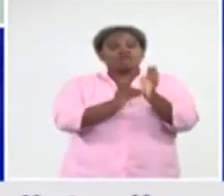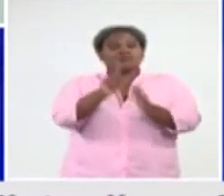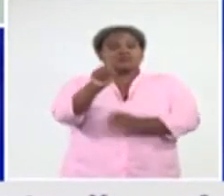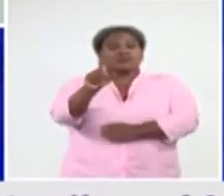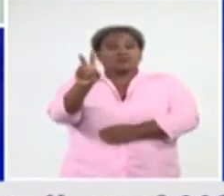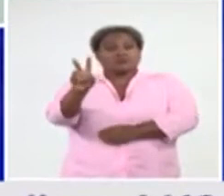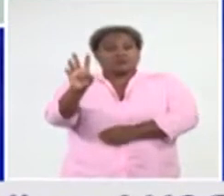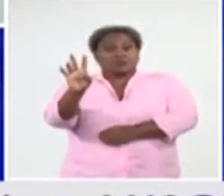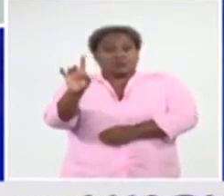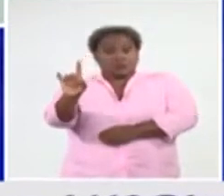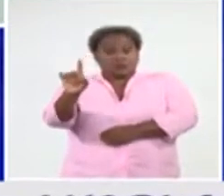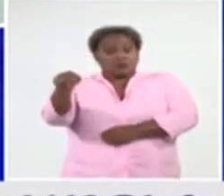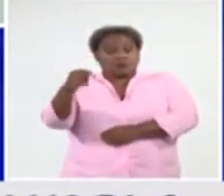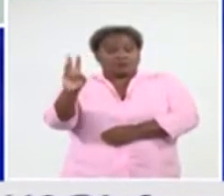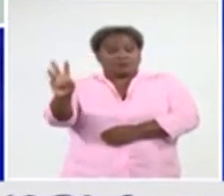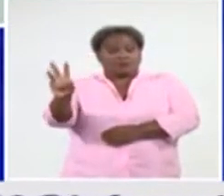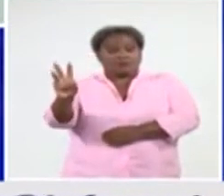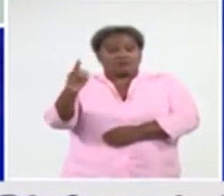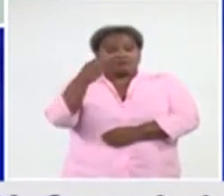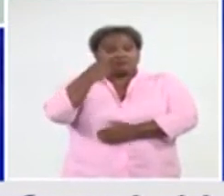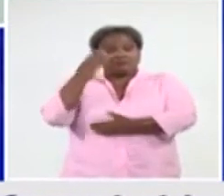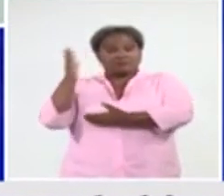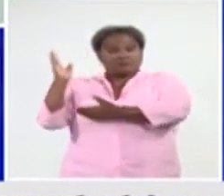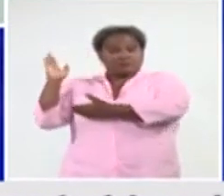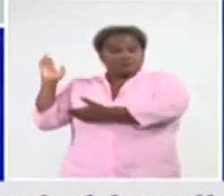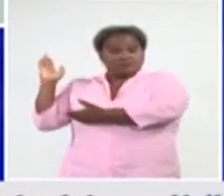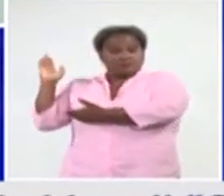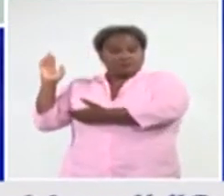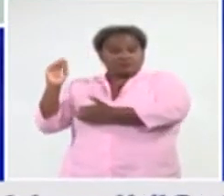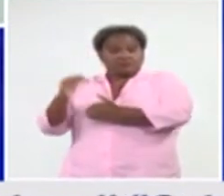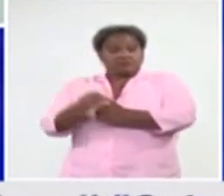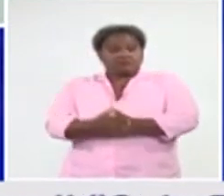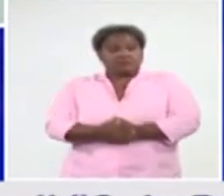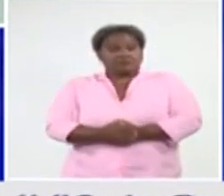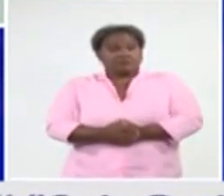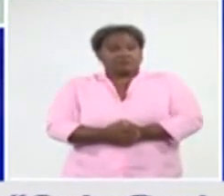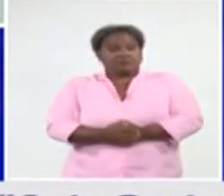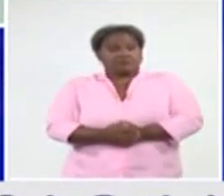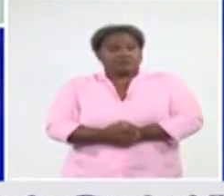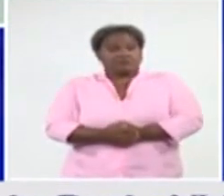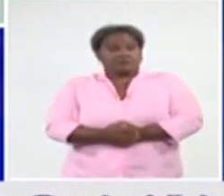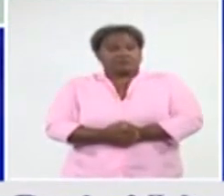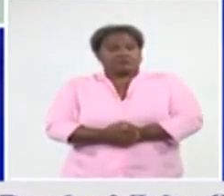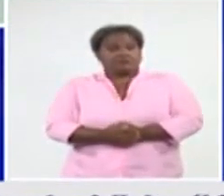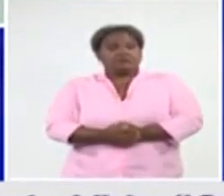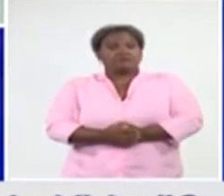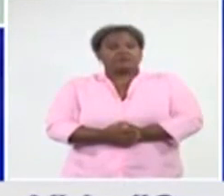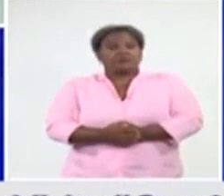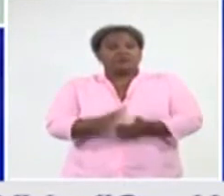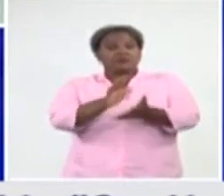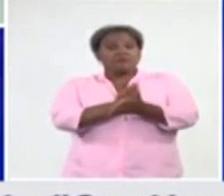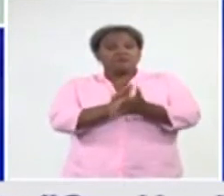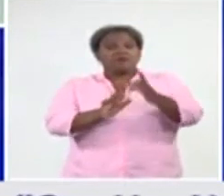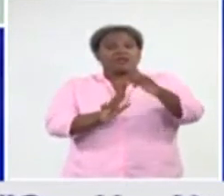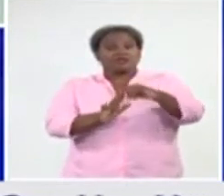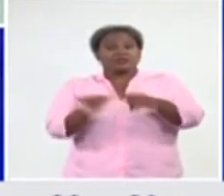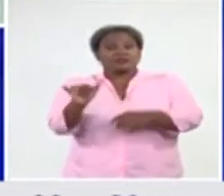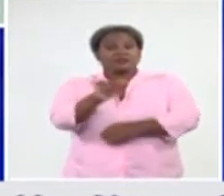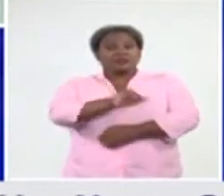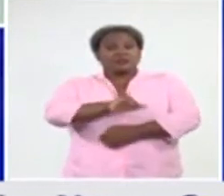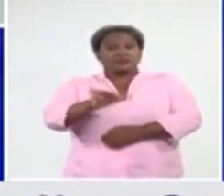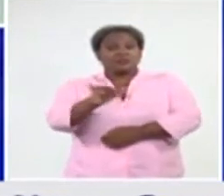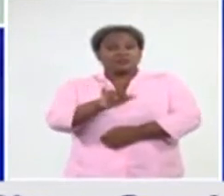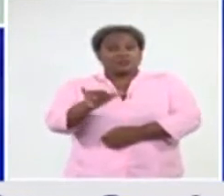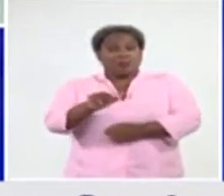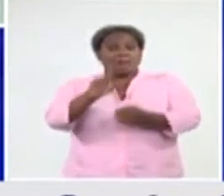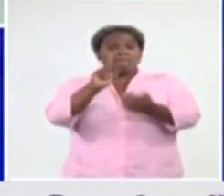4.129,3, ahí lo pueden ver en la cuarta posición, y de Matanzas también Pedro